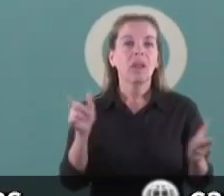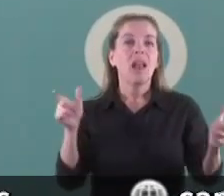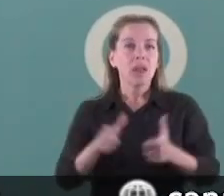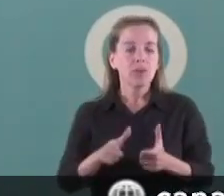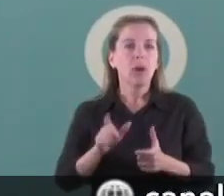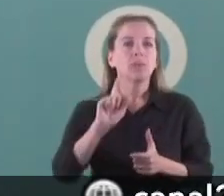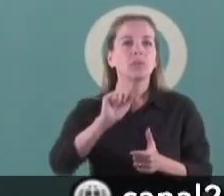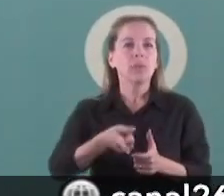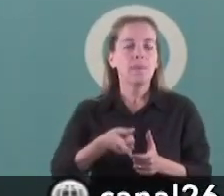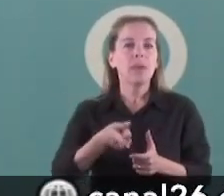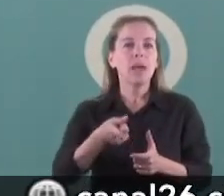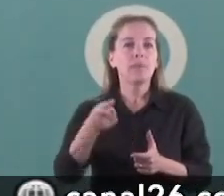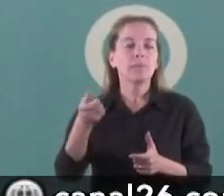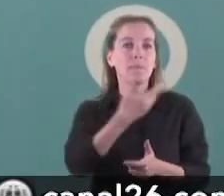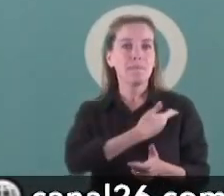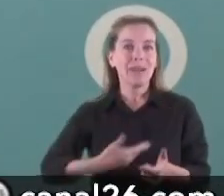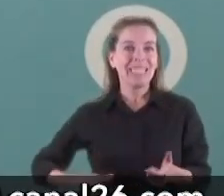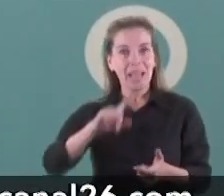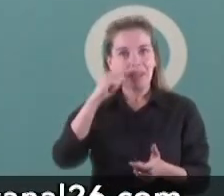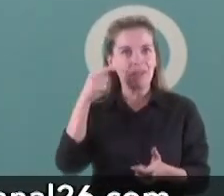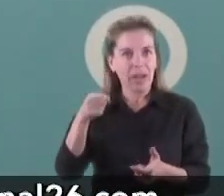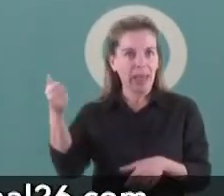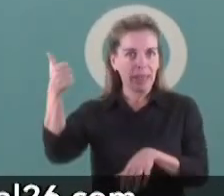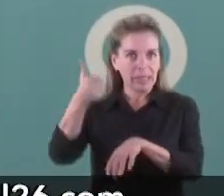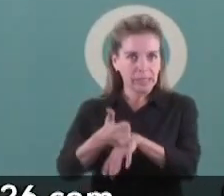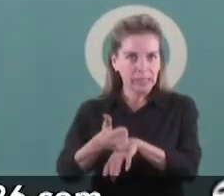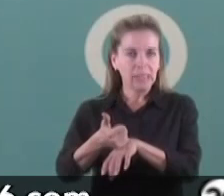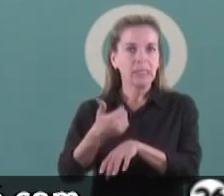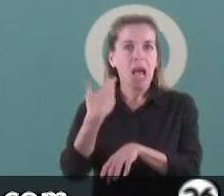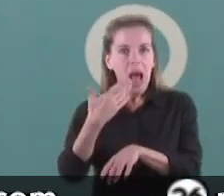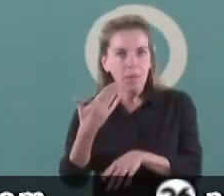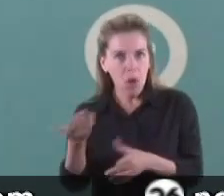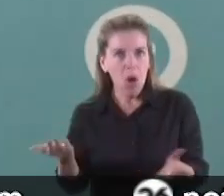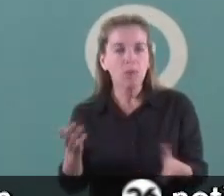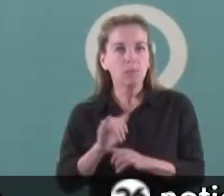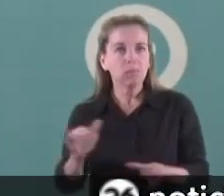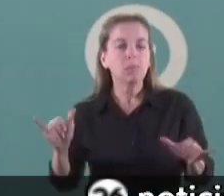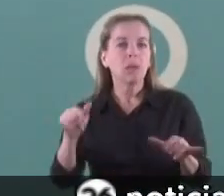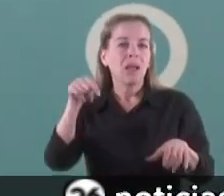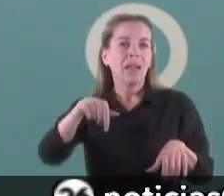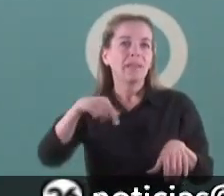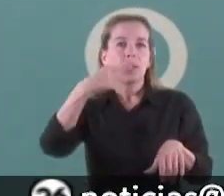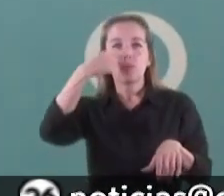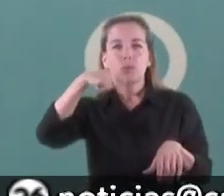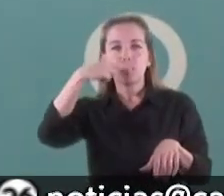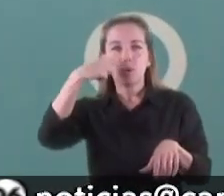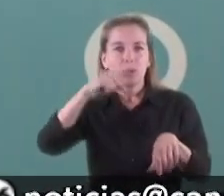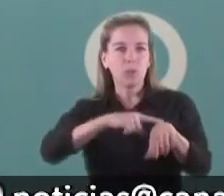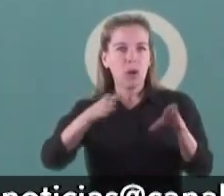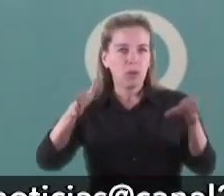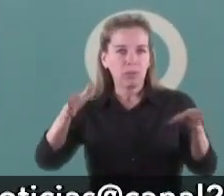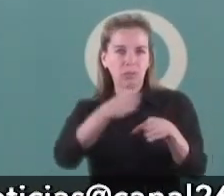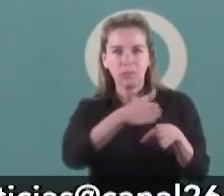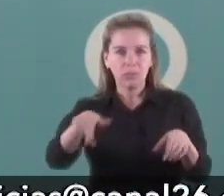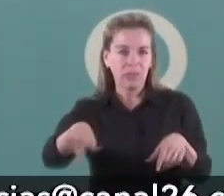esto que son los el último tramo de la gestión del presidente Alberto Fernández El último tramo de la gestión del